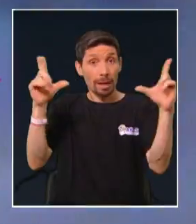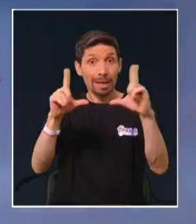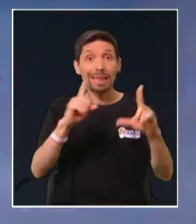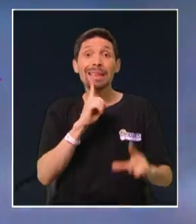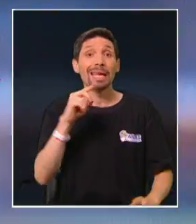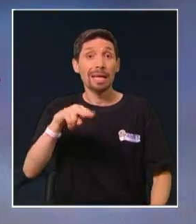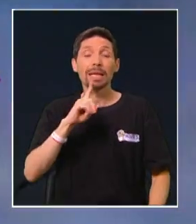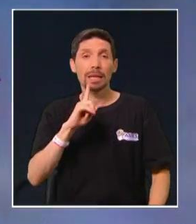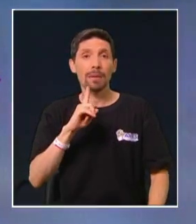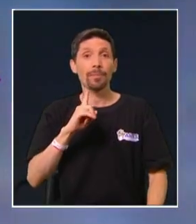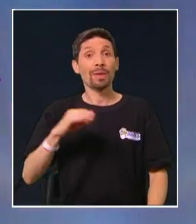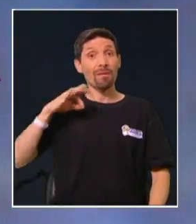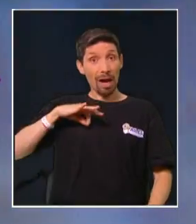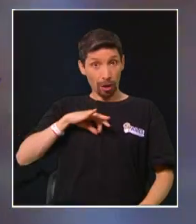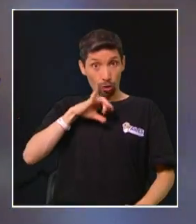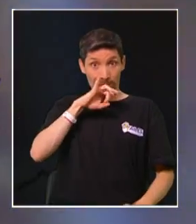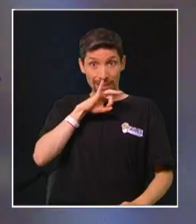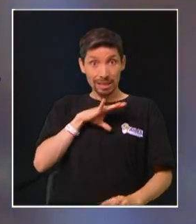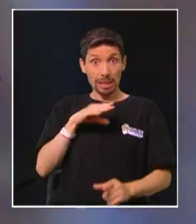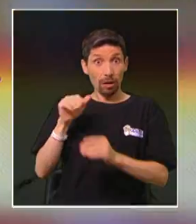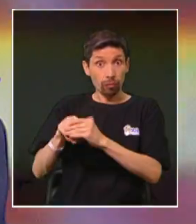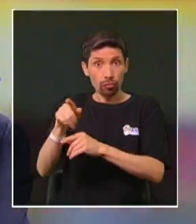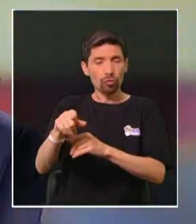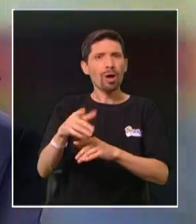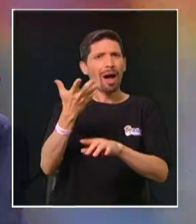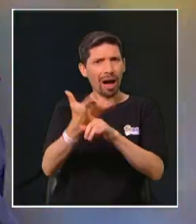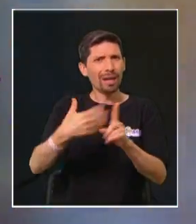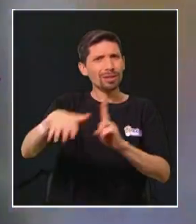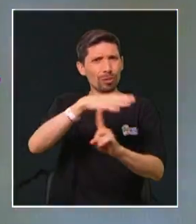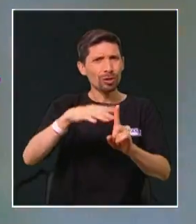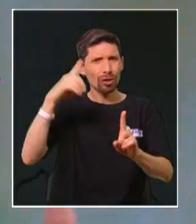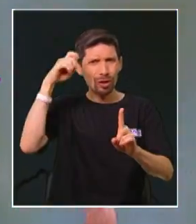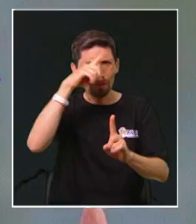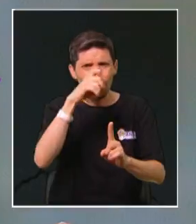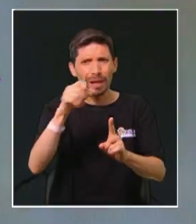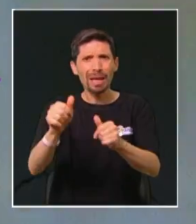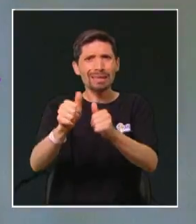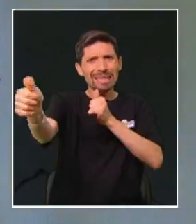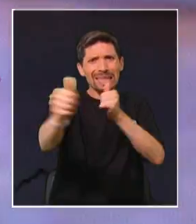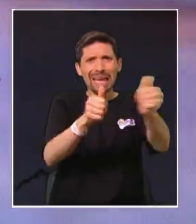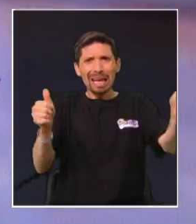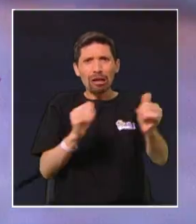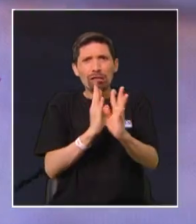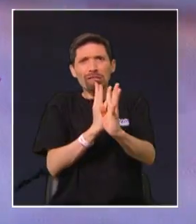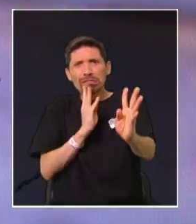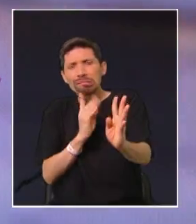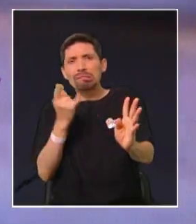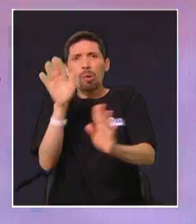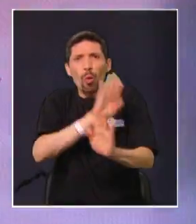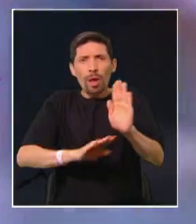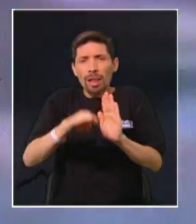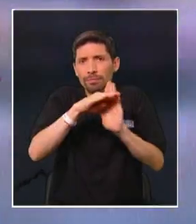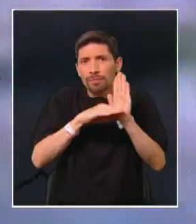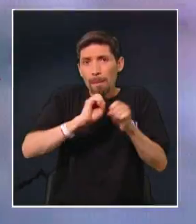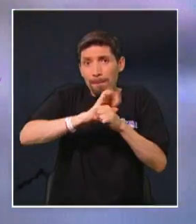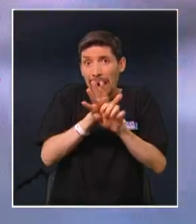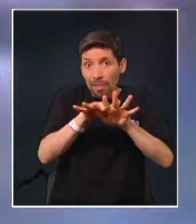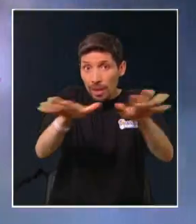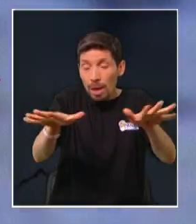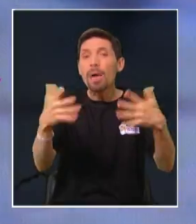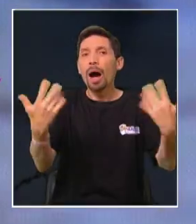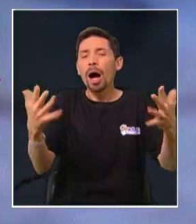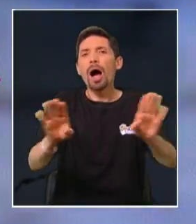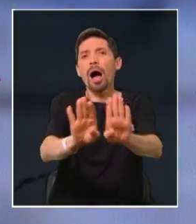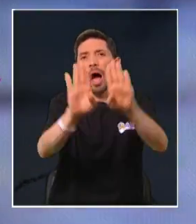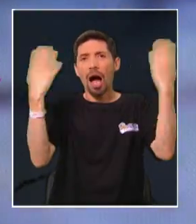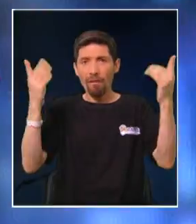de Chile, entendiendo las dificultades que presentan los aforos y las limitaciones de la pandemia, se ha abierto generosamente a